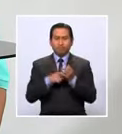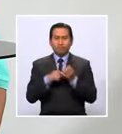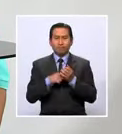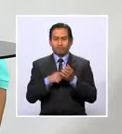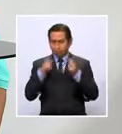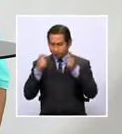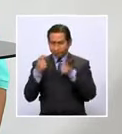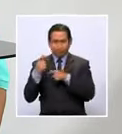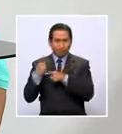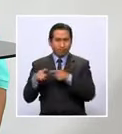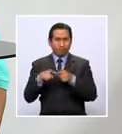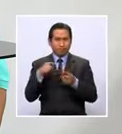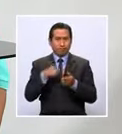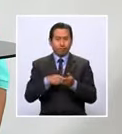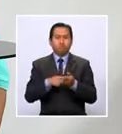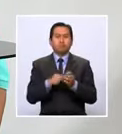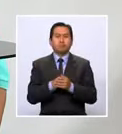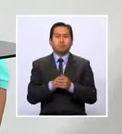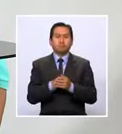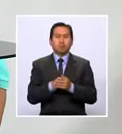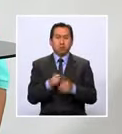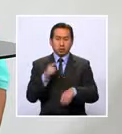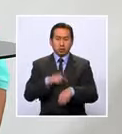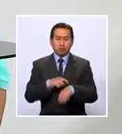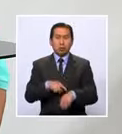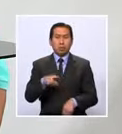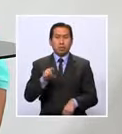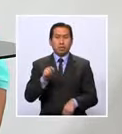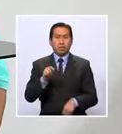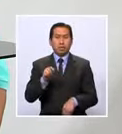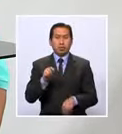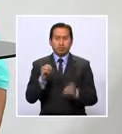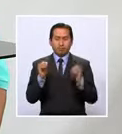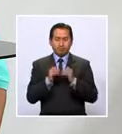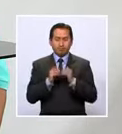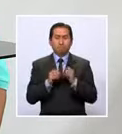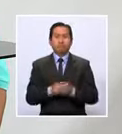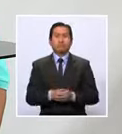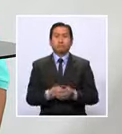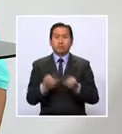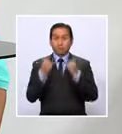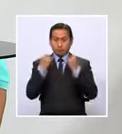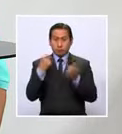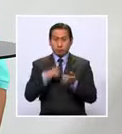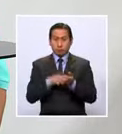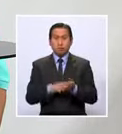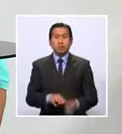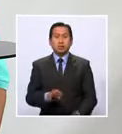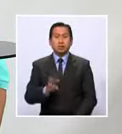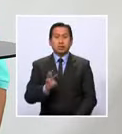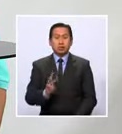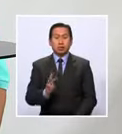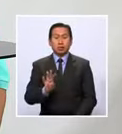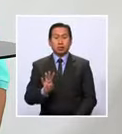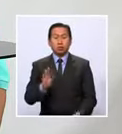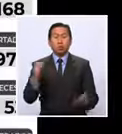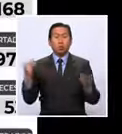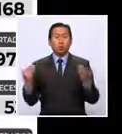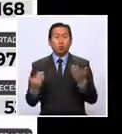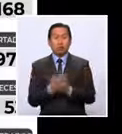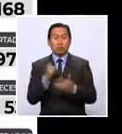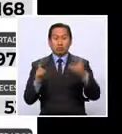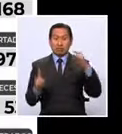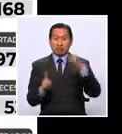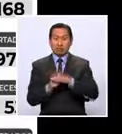deprimo logía procesados hasta horas 20 reportamos 64 nuevos casos